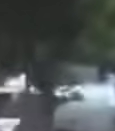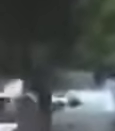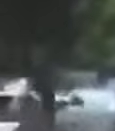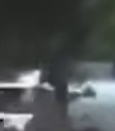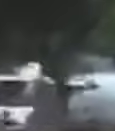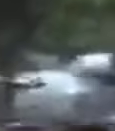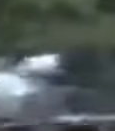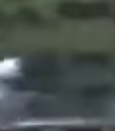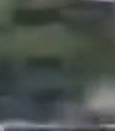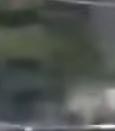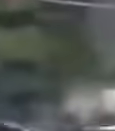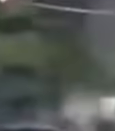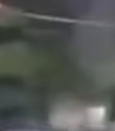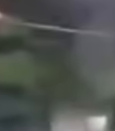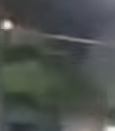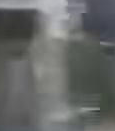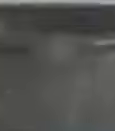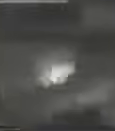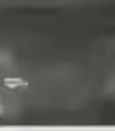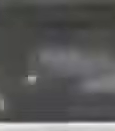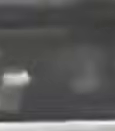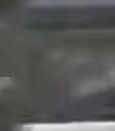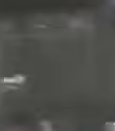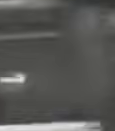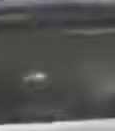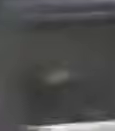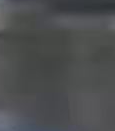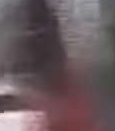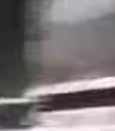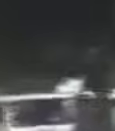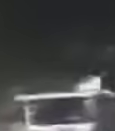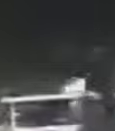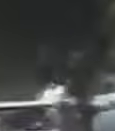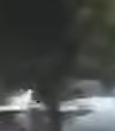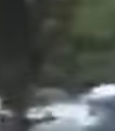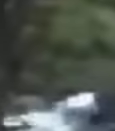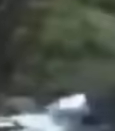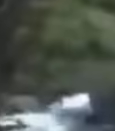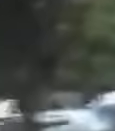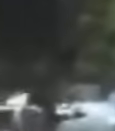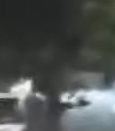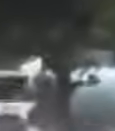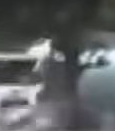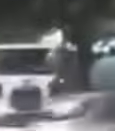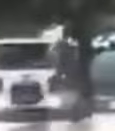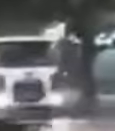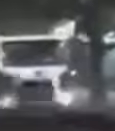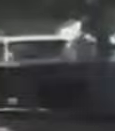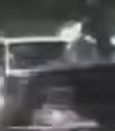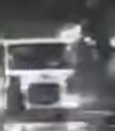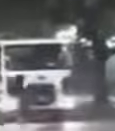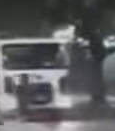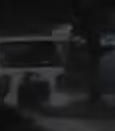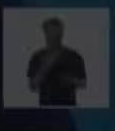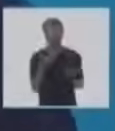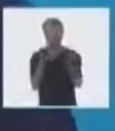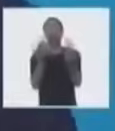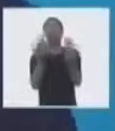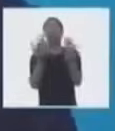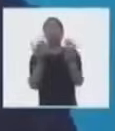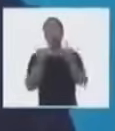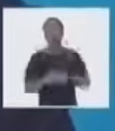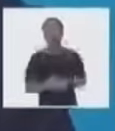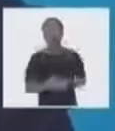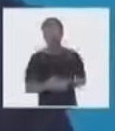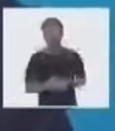chicos. Bueno, vos estás pendiente. Yo estoy al borde del abismo. Hoy Huracán se pierde esta bolsa. No, pero lo que... Pará, dame un minuto y seguimos. Te